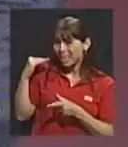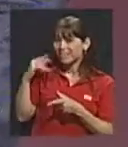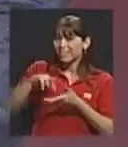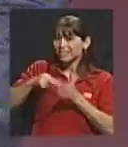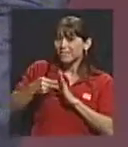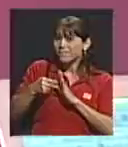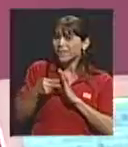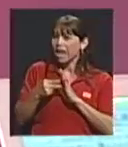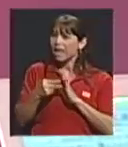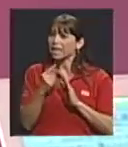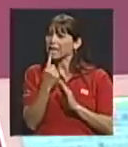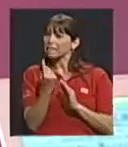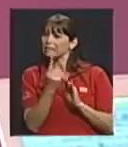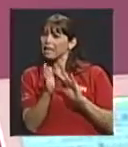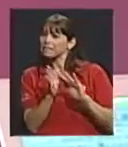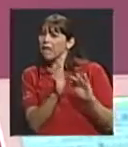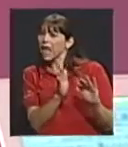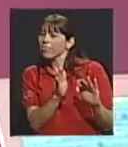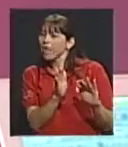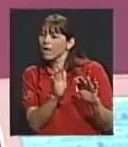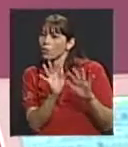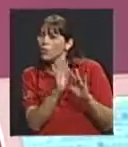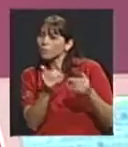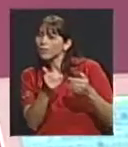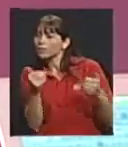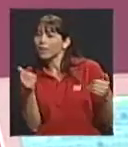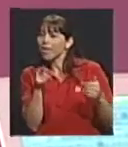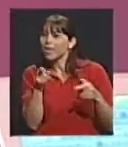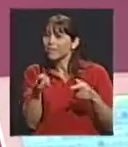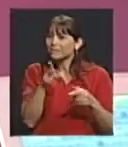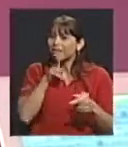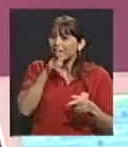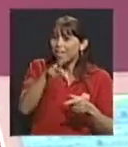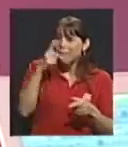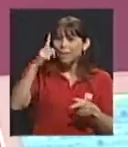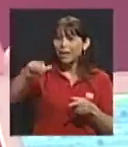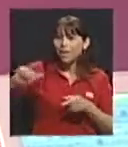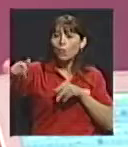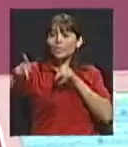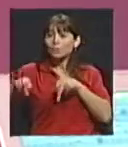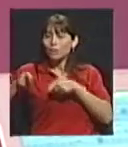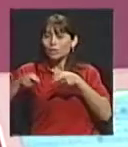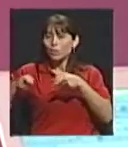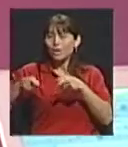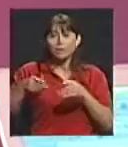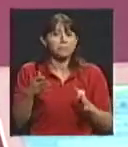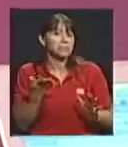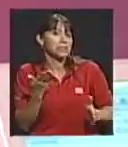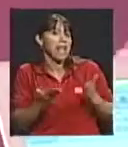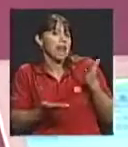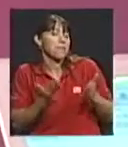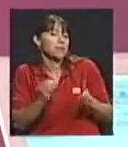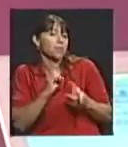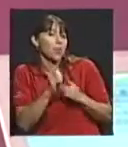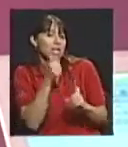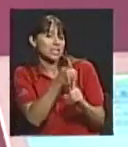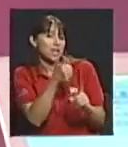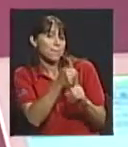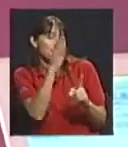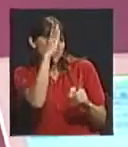realidad para gobernar otros puede ser o Ella misma se ha ido aislando por por por algunas